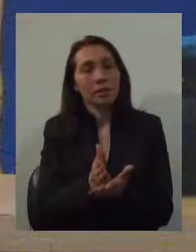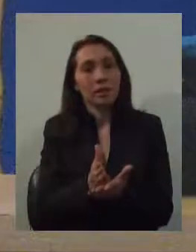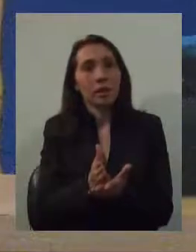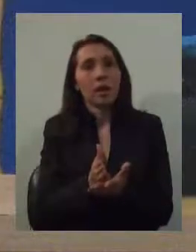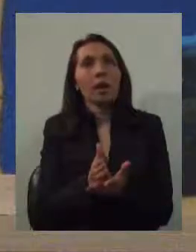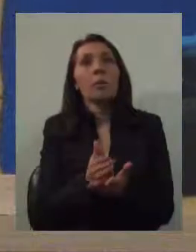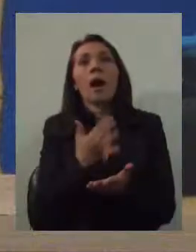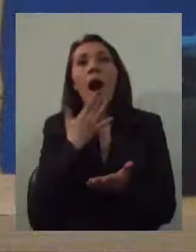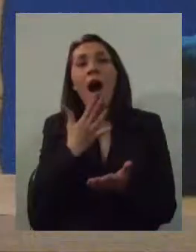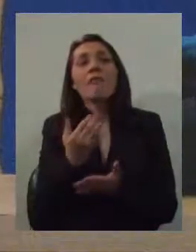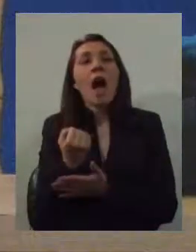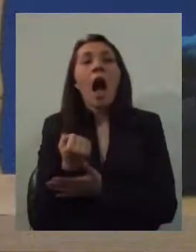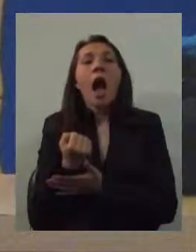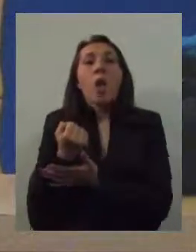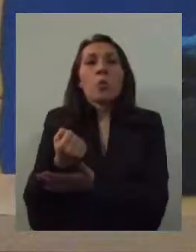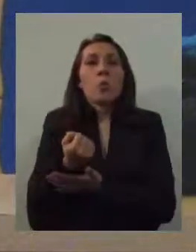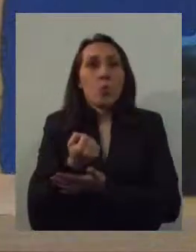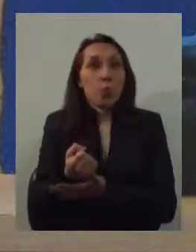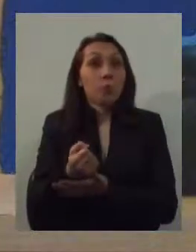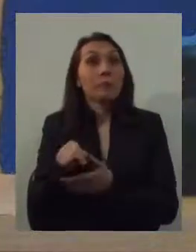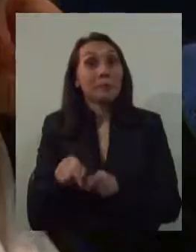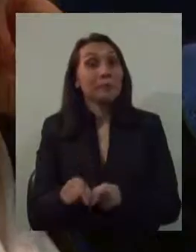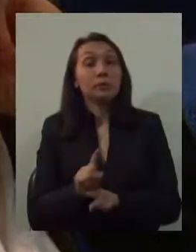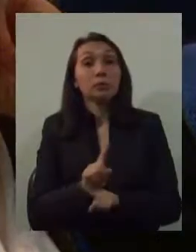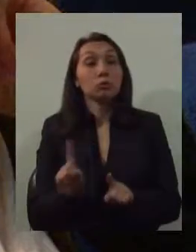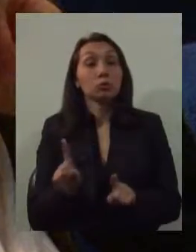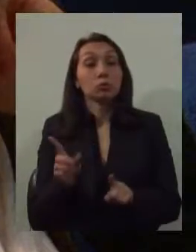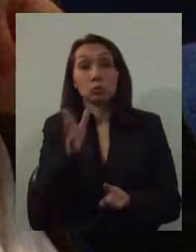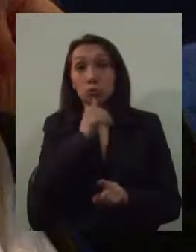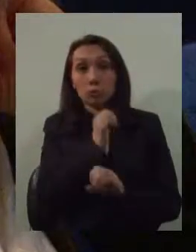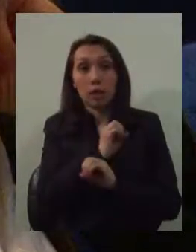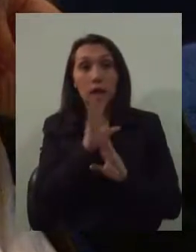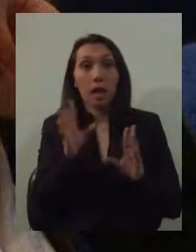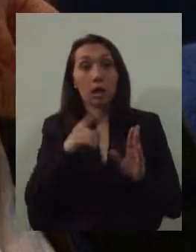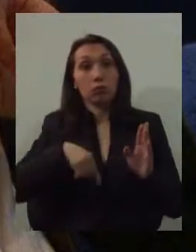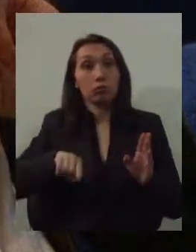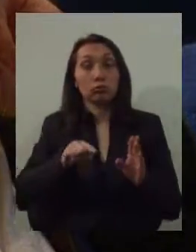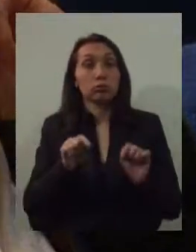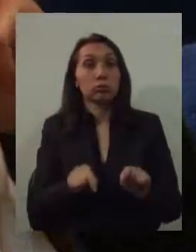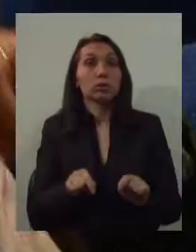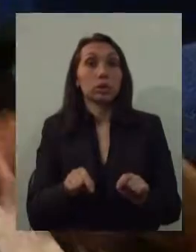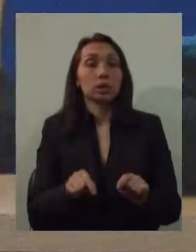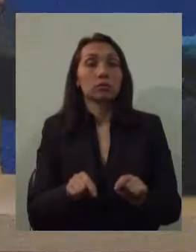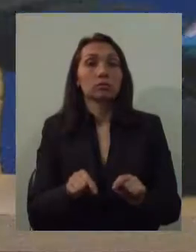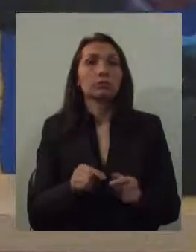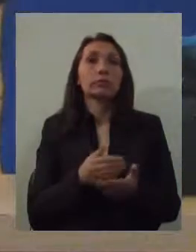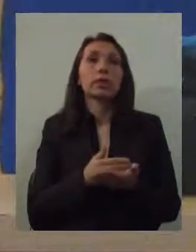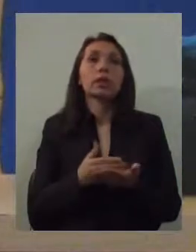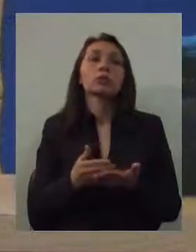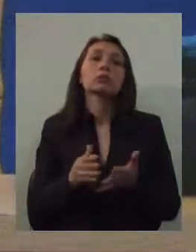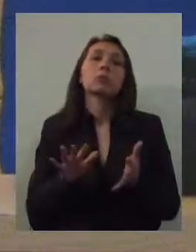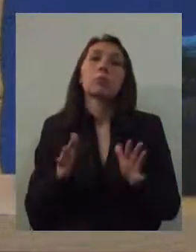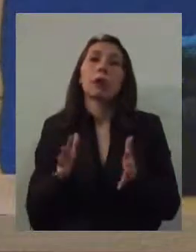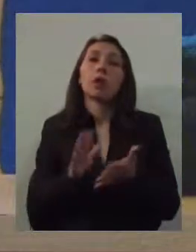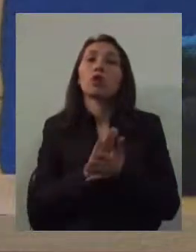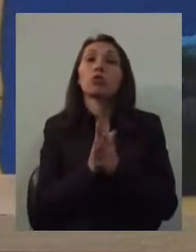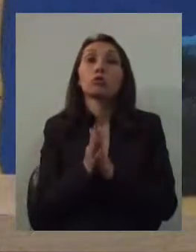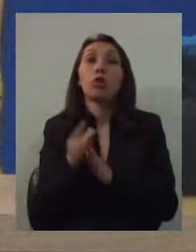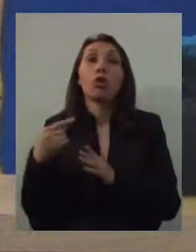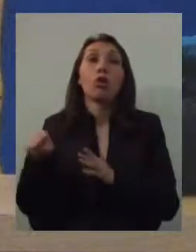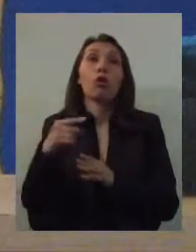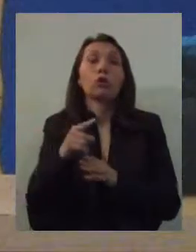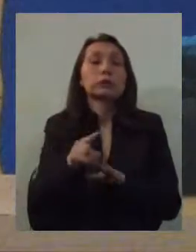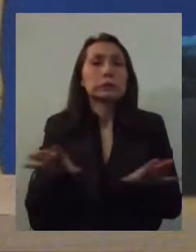para hablar de la cooperación, porque si no queda claro todos estos principios, entonces parece que todo lo demás se van a tener